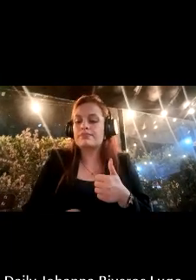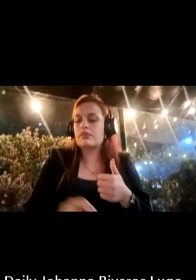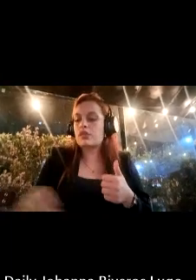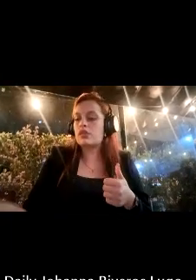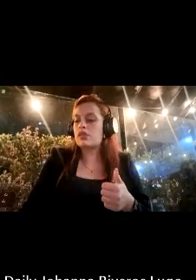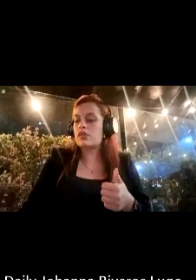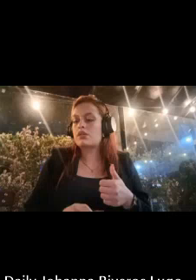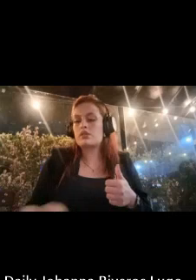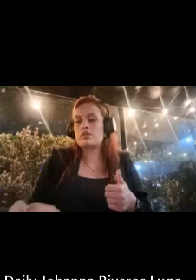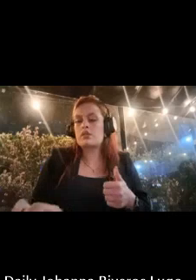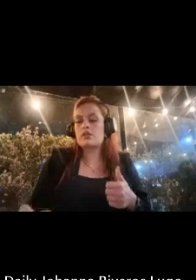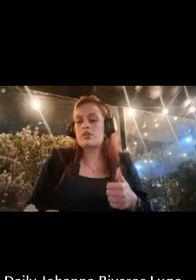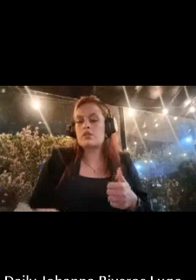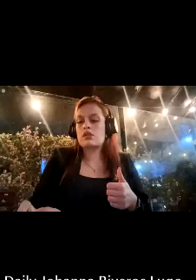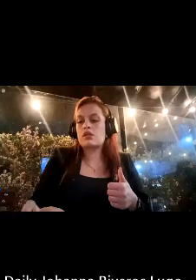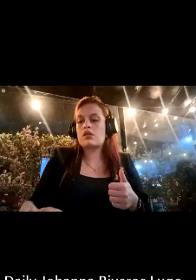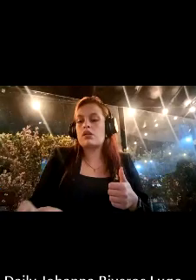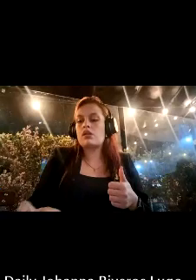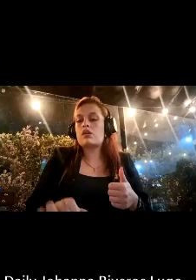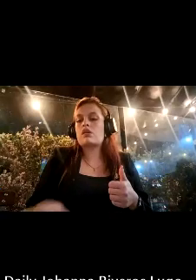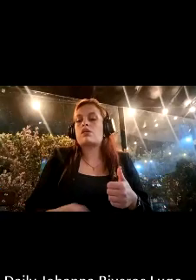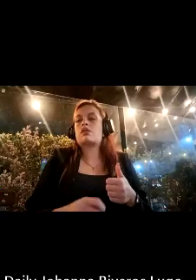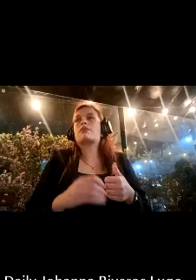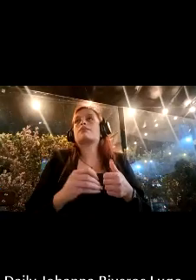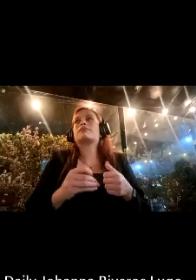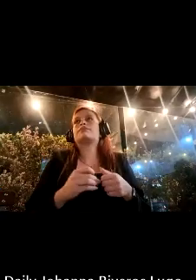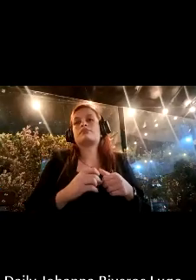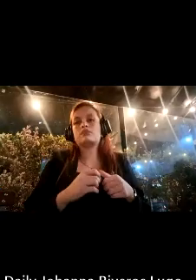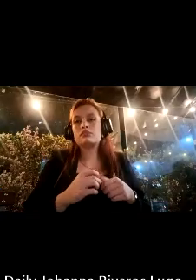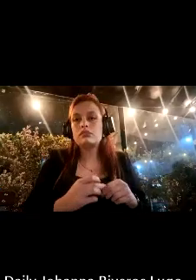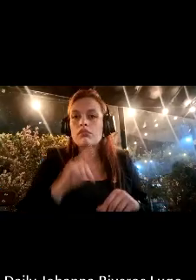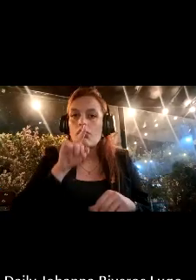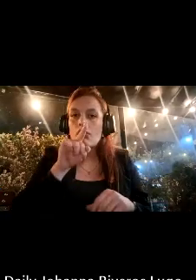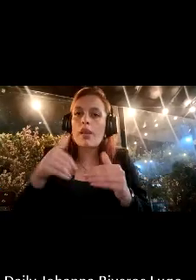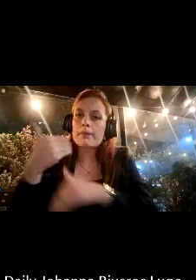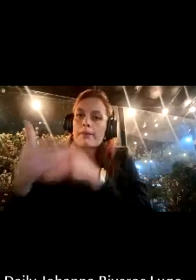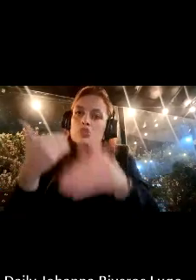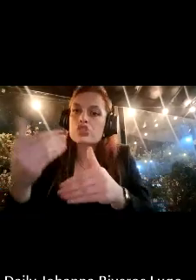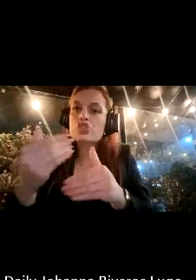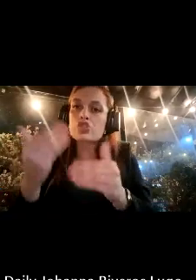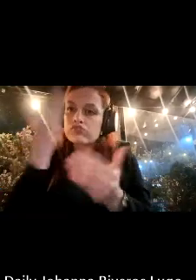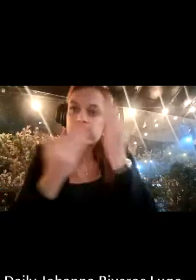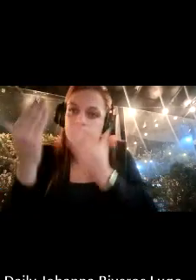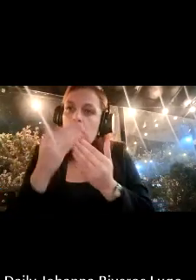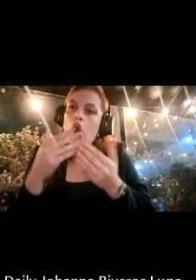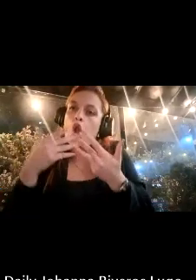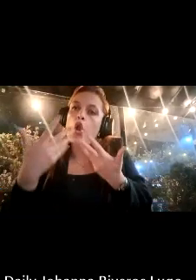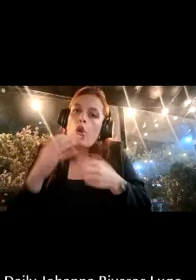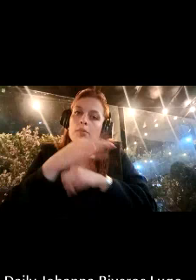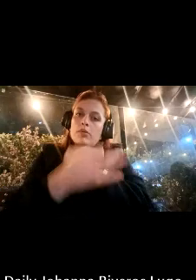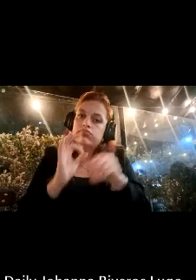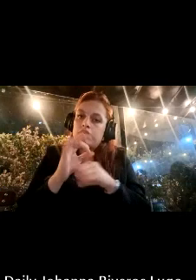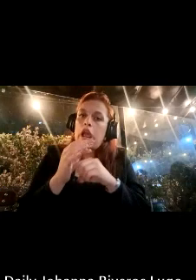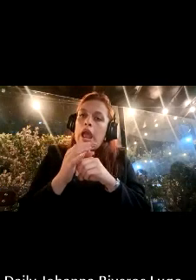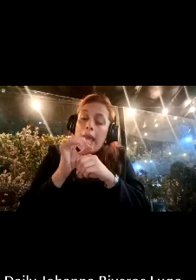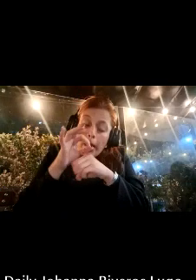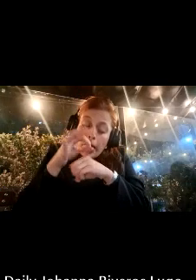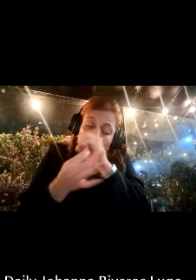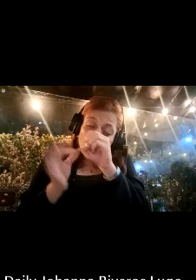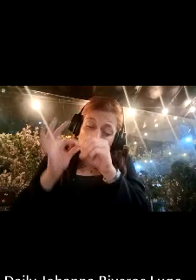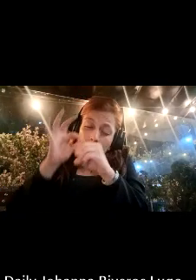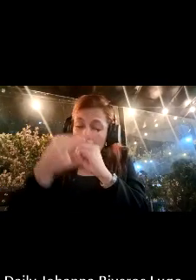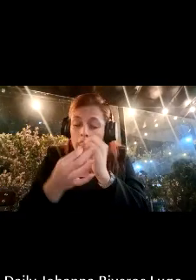sus propiedades e interacciones y el comportamiento de las partículas subatómicas. Estudia la